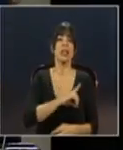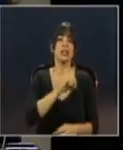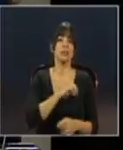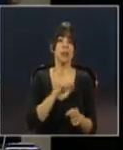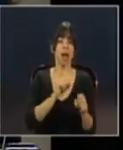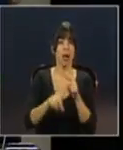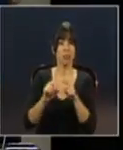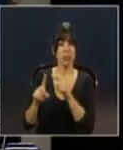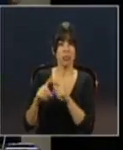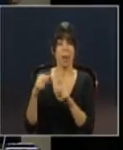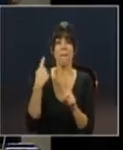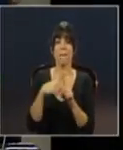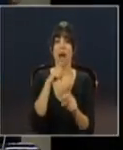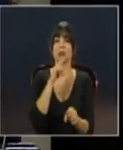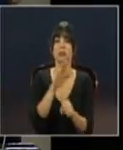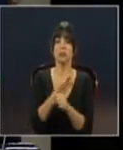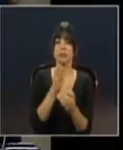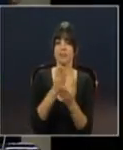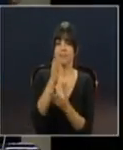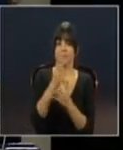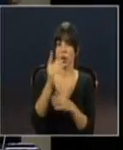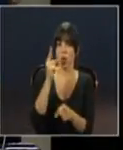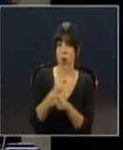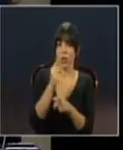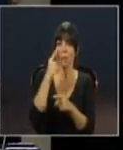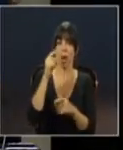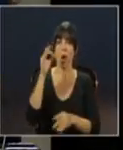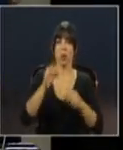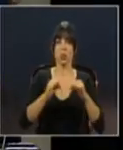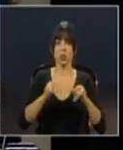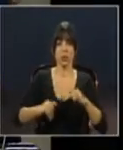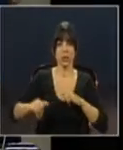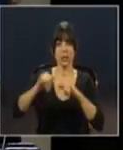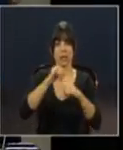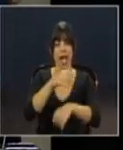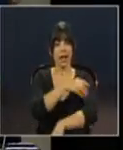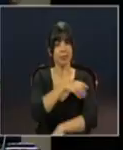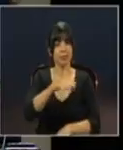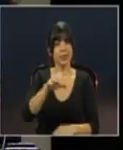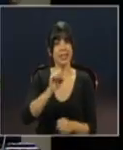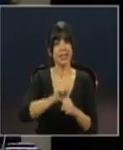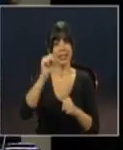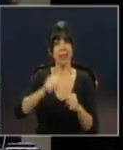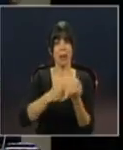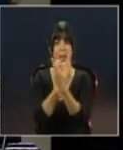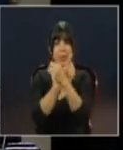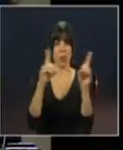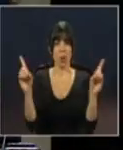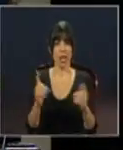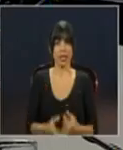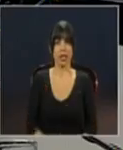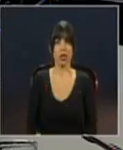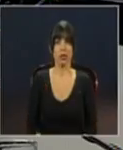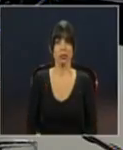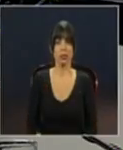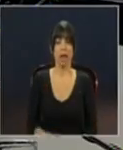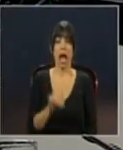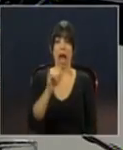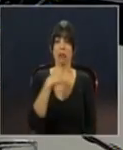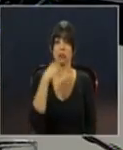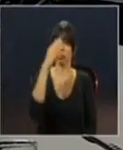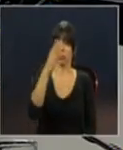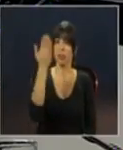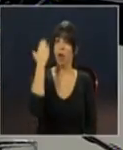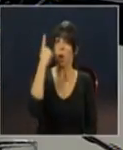otros, y a garantizar el acceso efectivo a la justicia y fortalecer así nuestro sistema democrático. Así lo señalé hace un